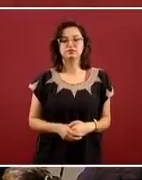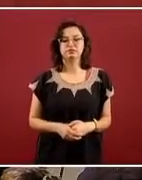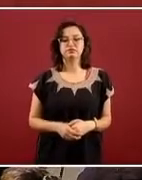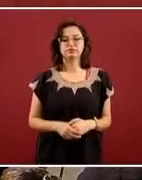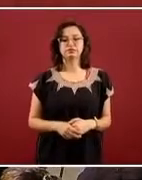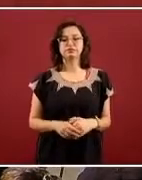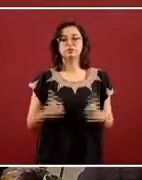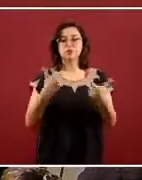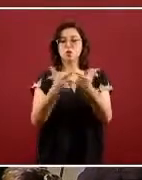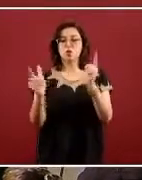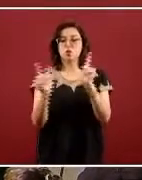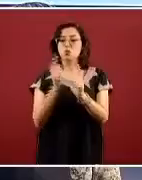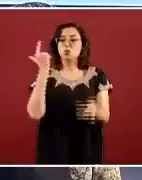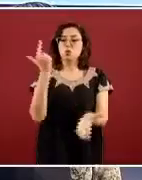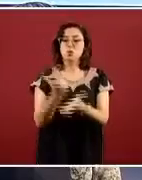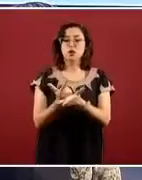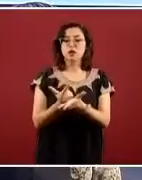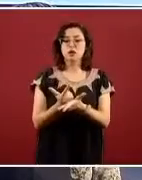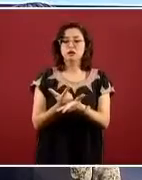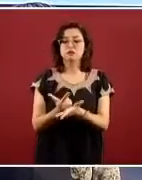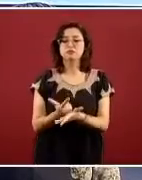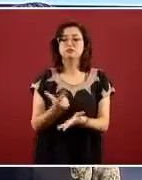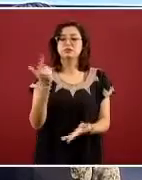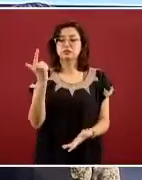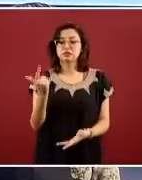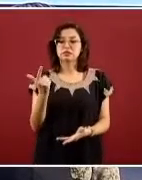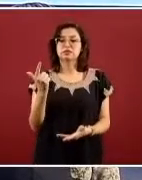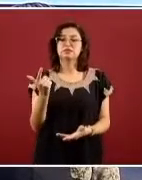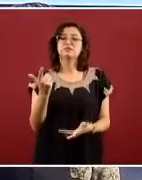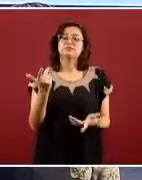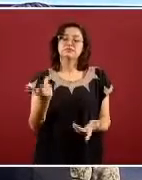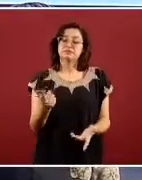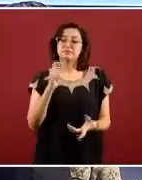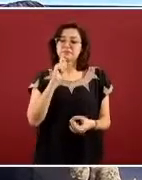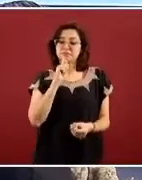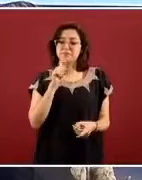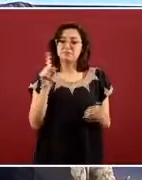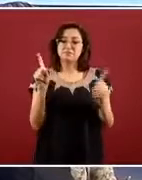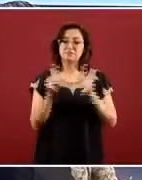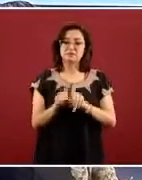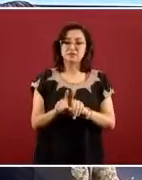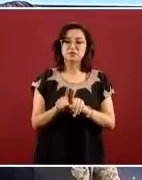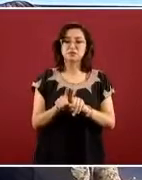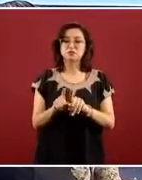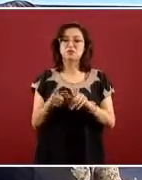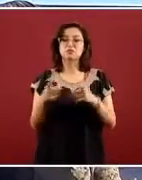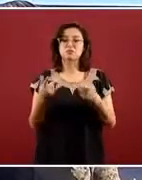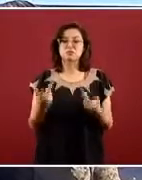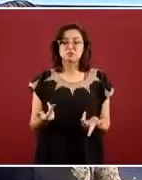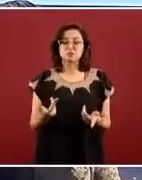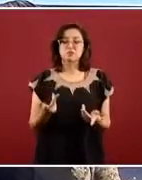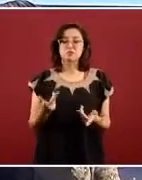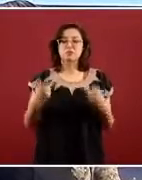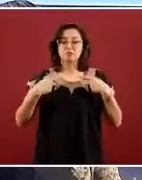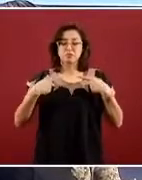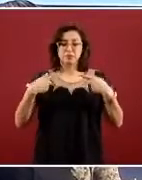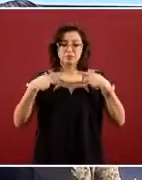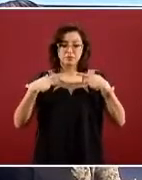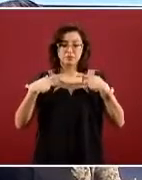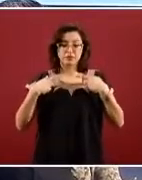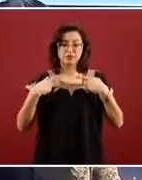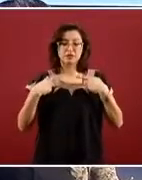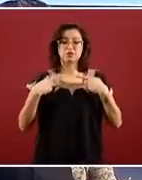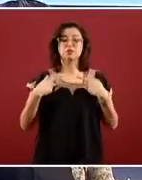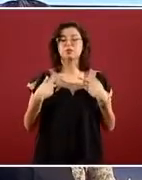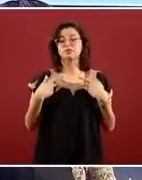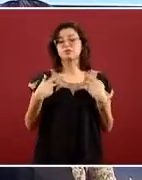Grupos de riesgo y en su momento comorbilidad, eso también es importante porque necesitamos también que las poblaciones, las